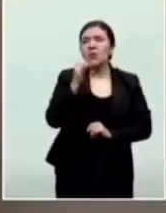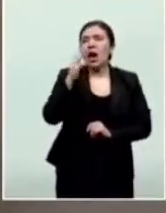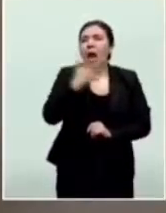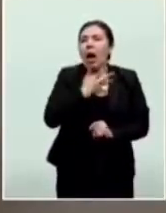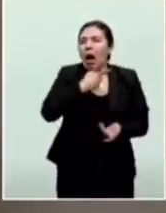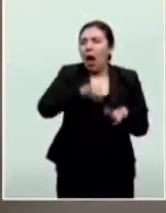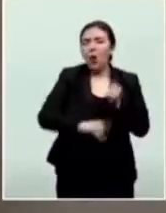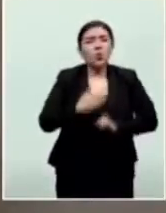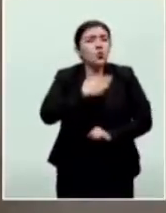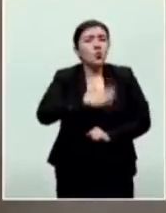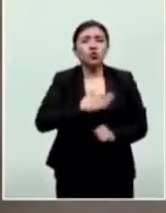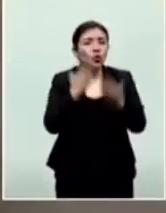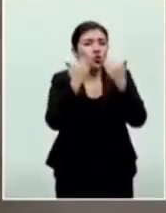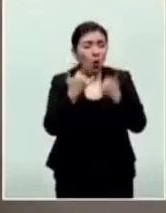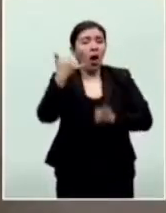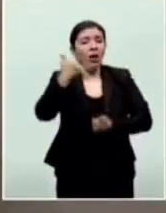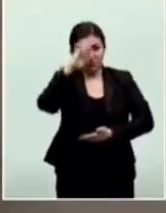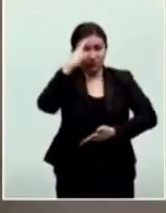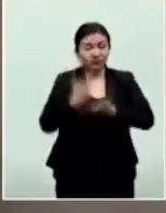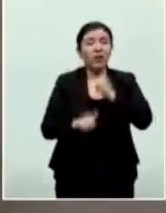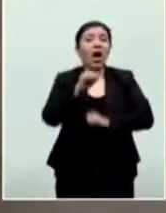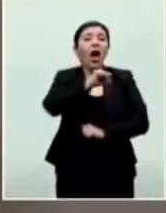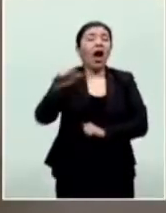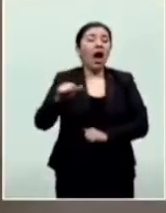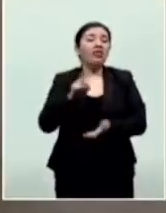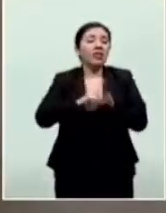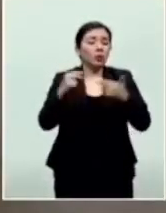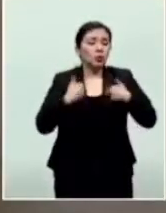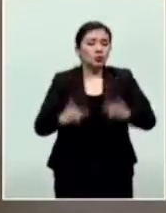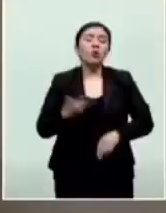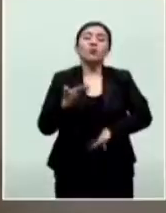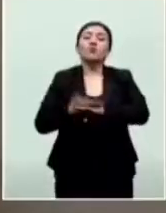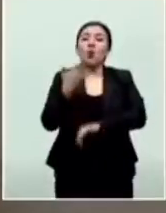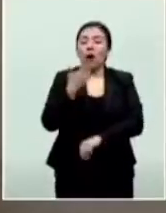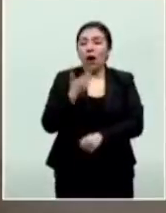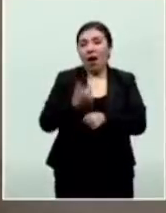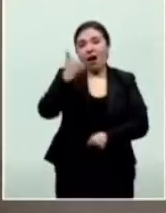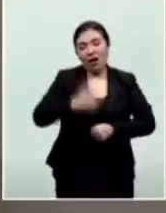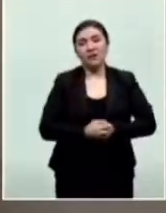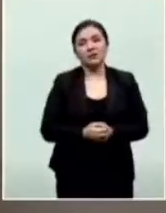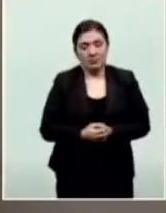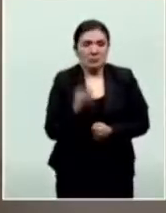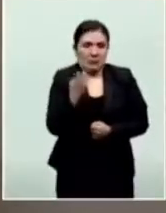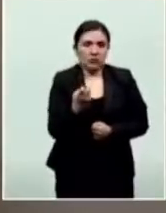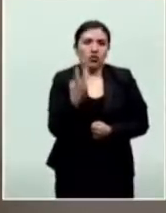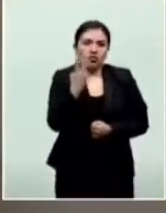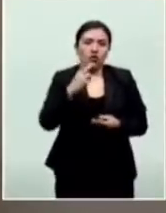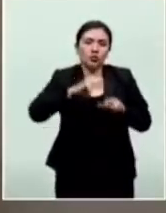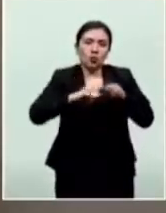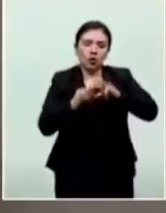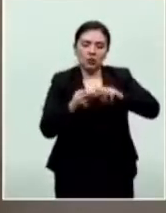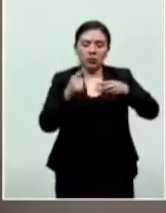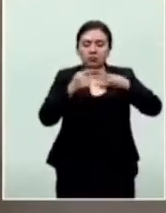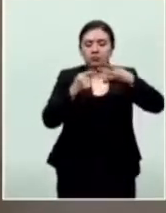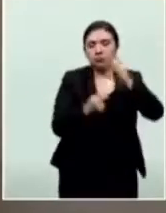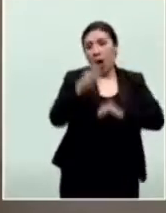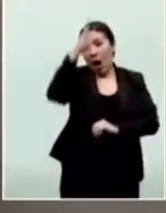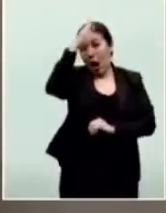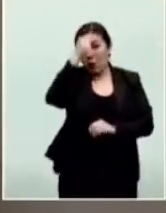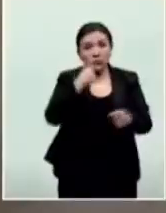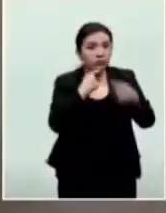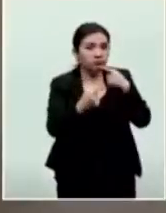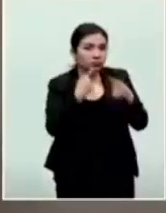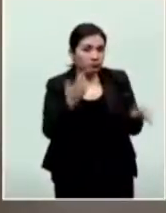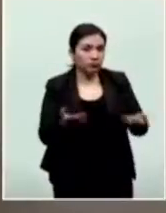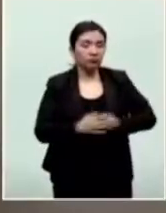cometiendo injusticias y violaciones a derechos muy, muy graves. Entonces, estas fueron las dos razones de la mayoría.